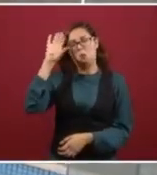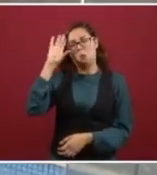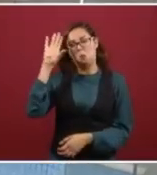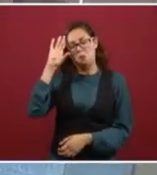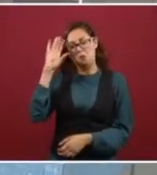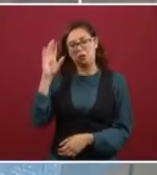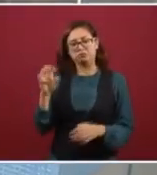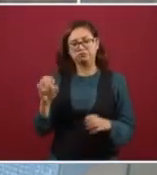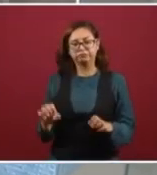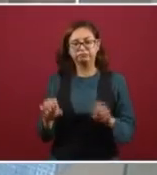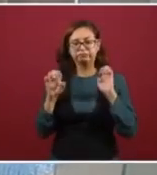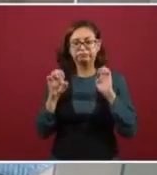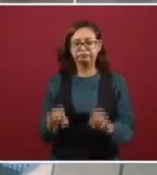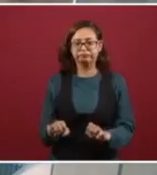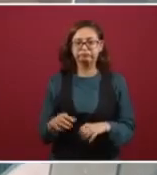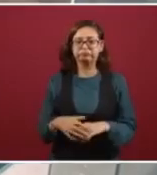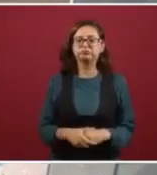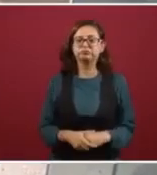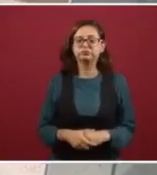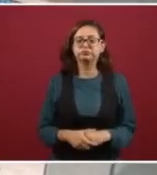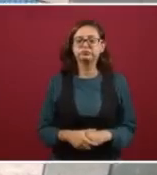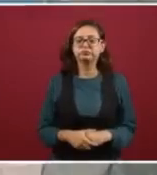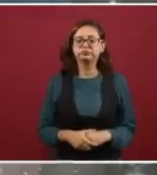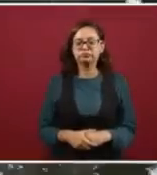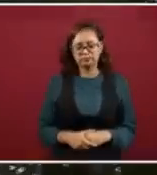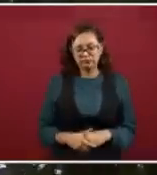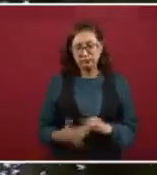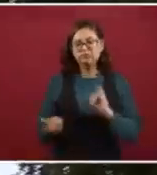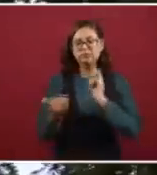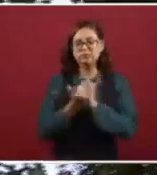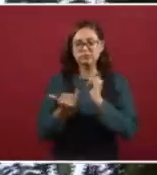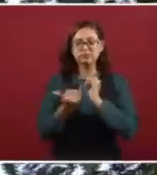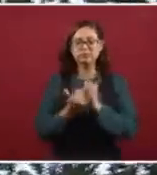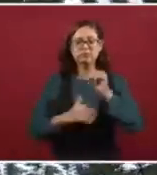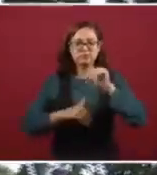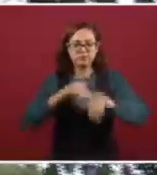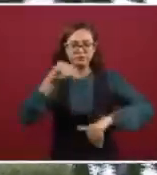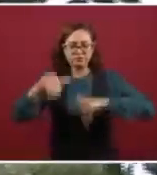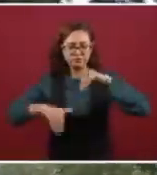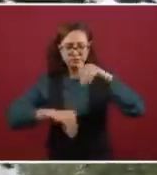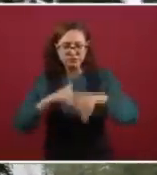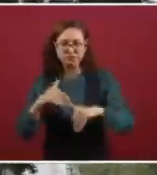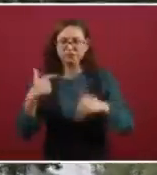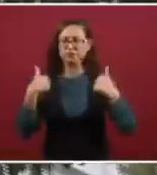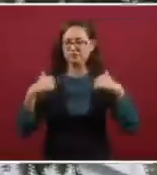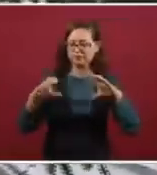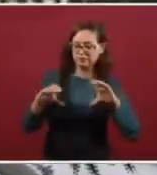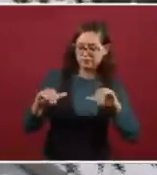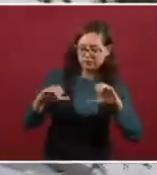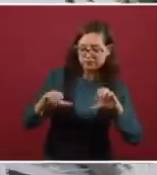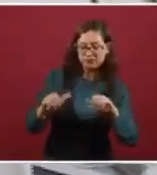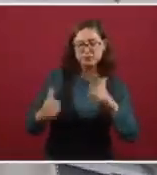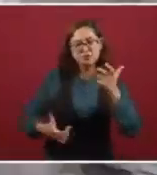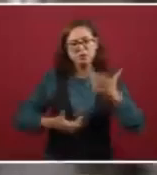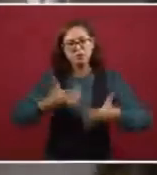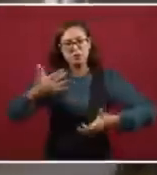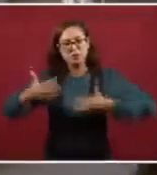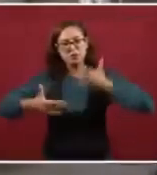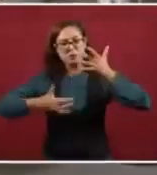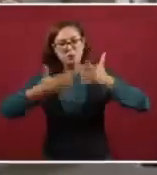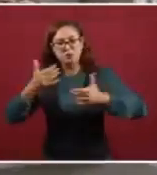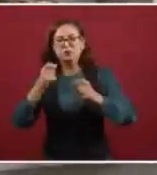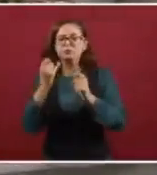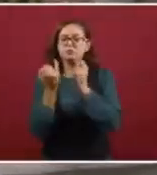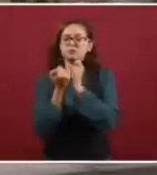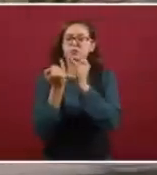que tendrá lugar el próximo domingo, el gobierno federal otorgará 150 becas de 20,000 pesos mensuales a los atletas que actualmente compiten